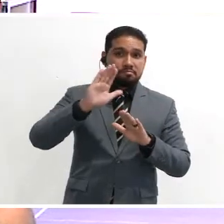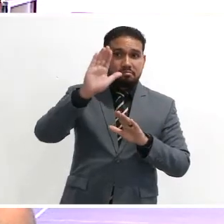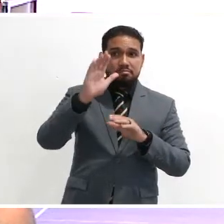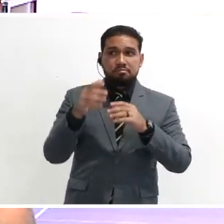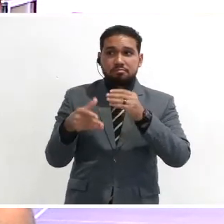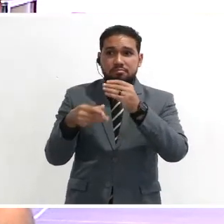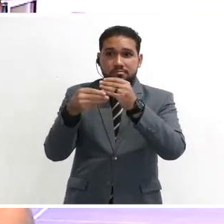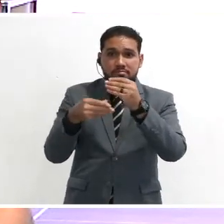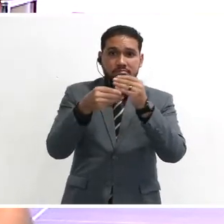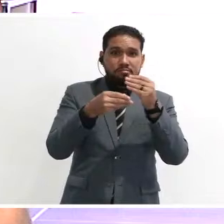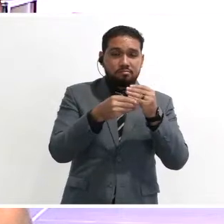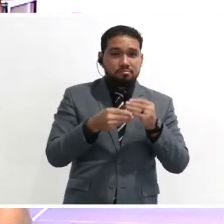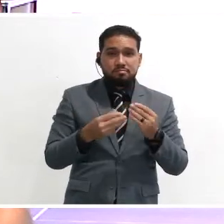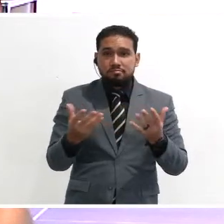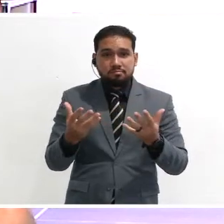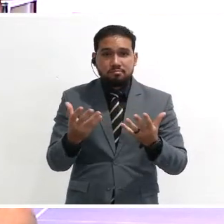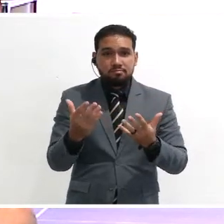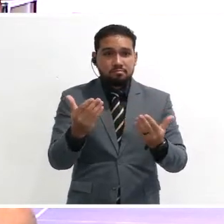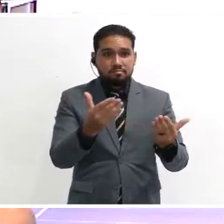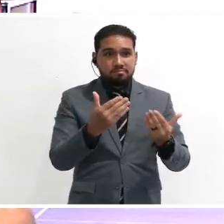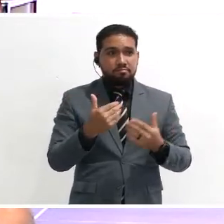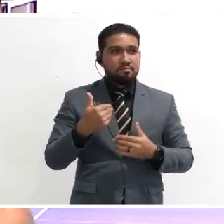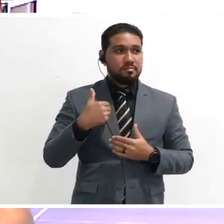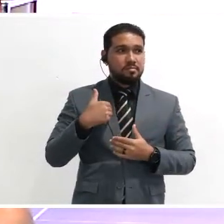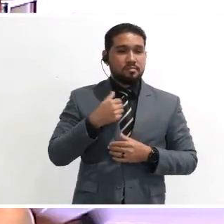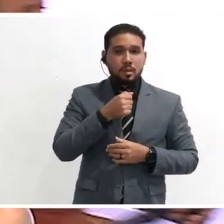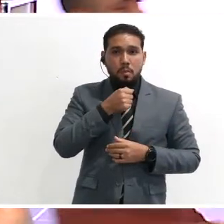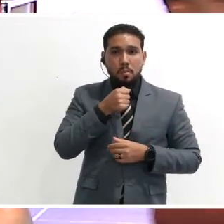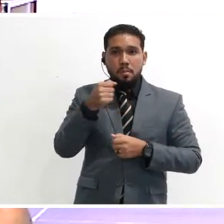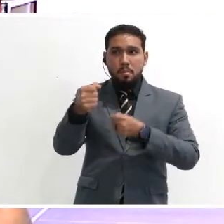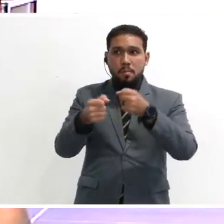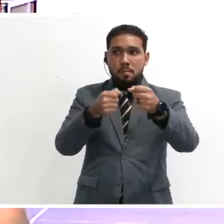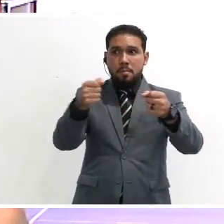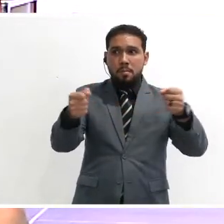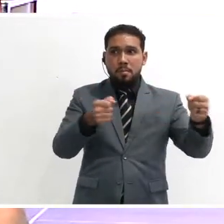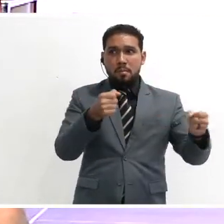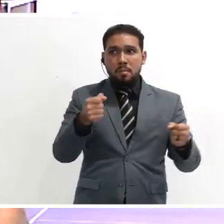micrófonos. Creo que lo pueden hacer en español, ¿sí?